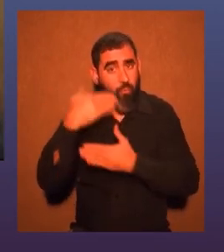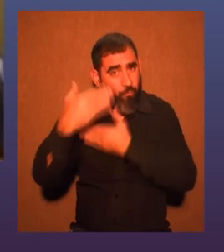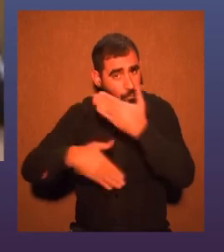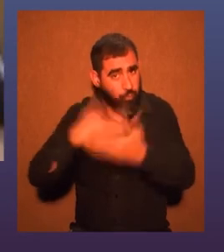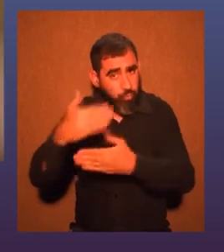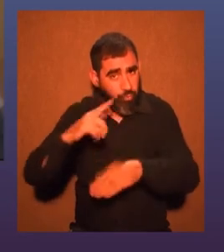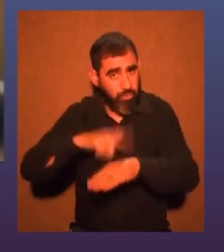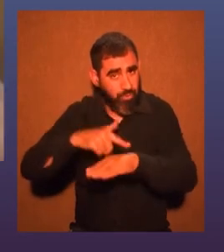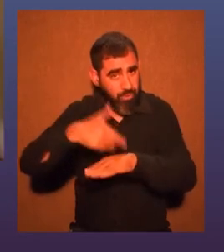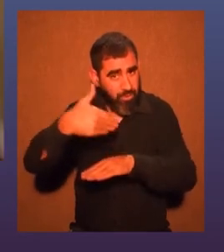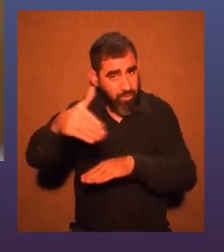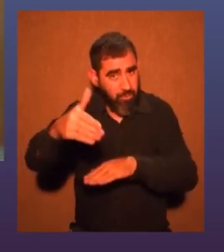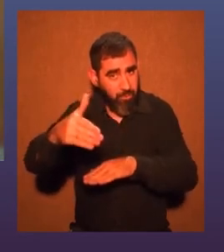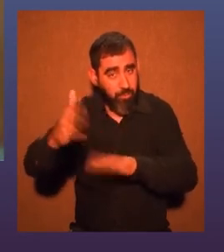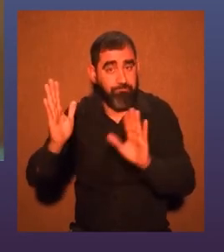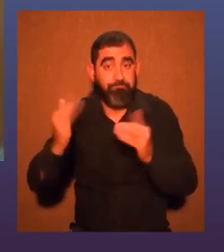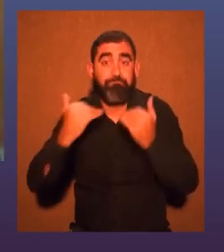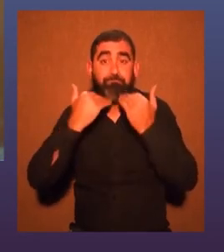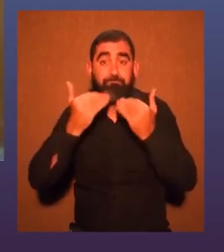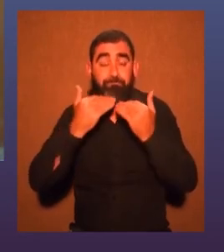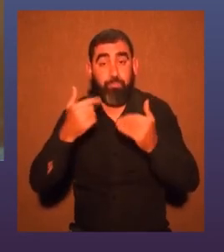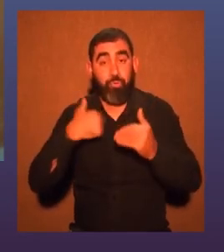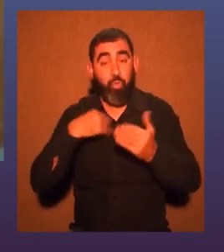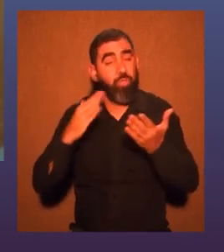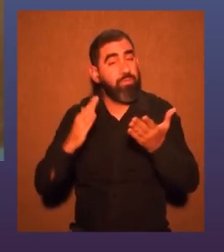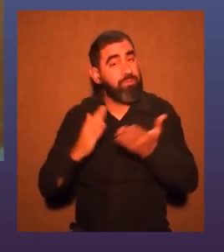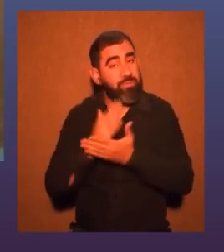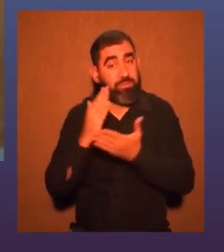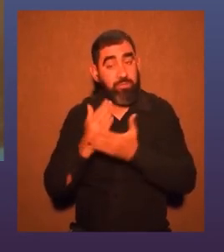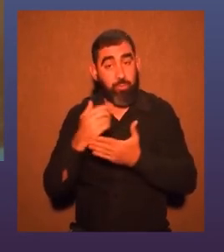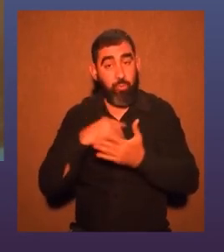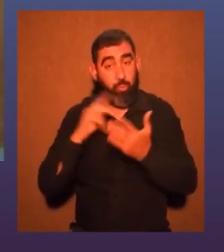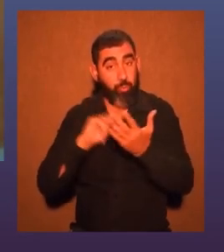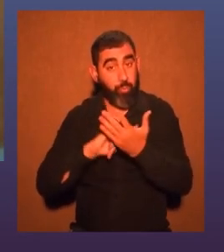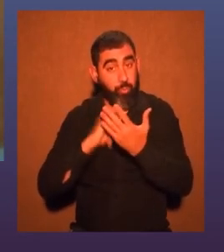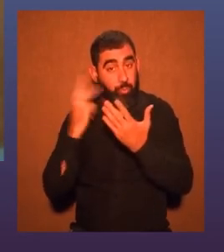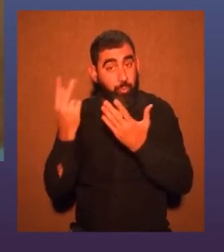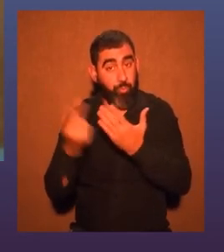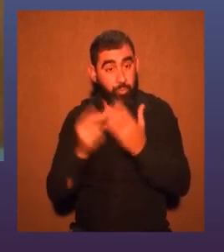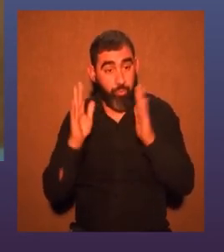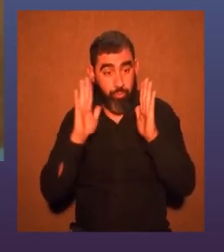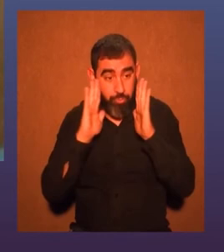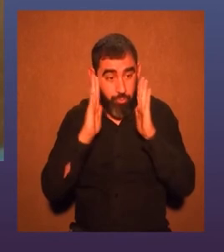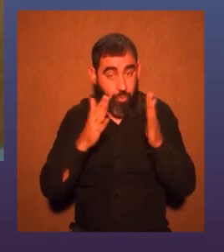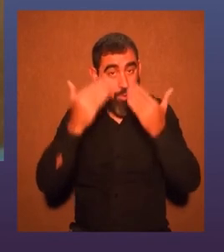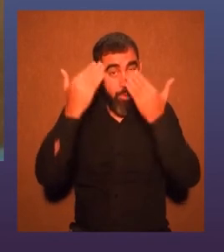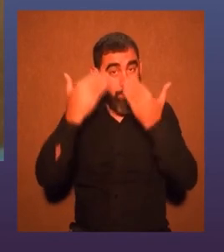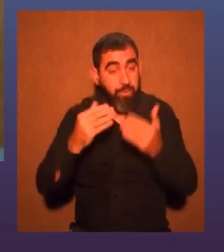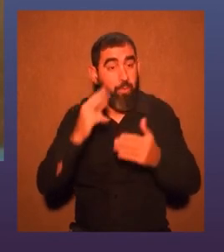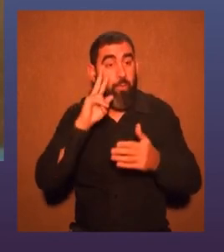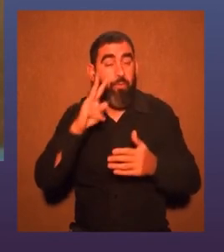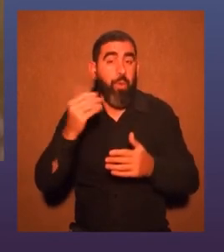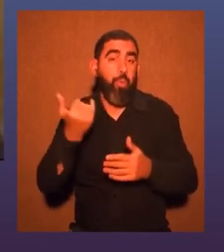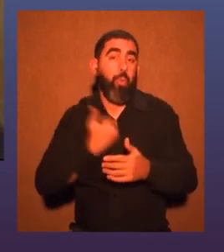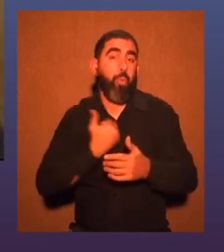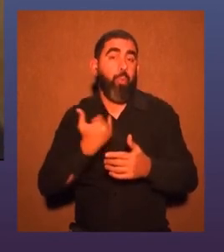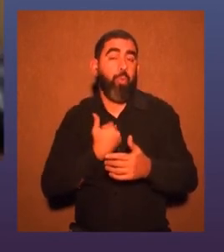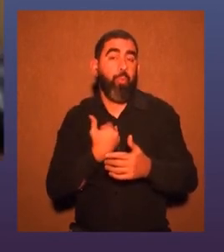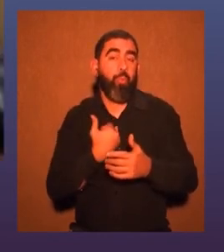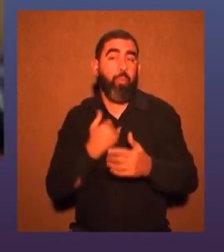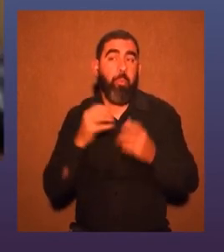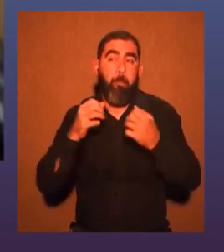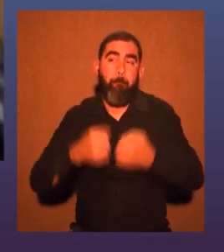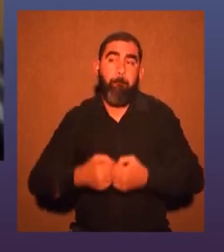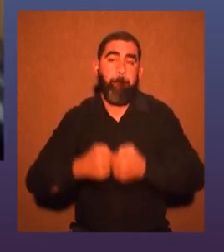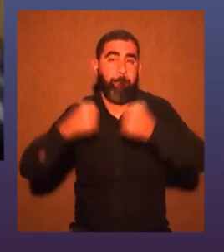dentro de tu trabajo. Yo siempre todos los proyectos que abordo los veo como una cosa mucho más, más